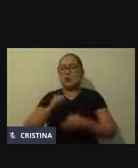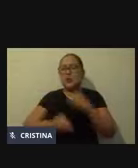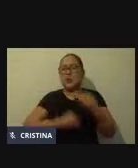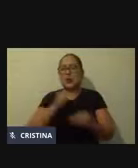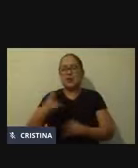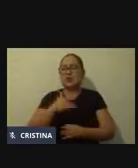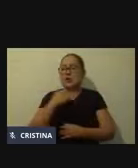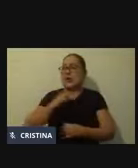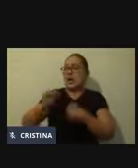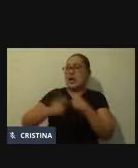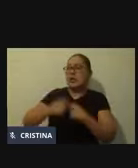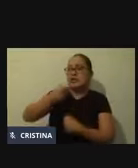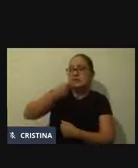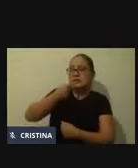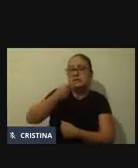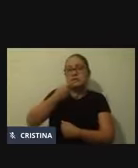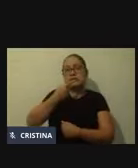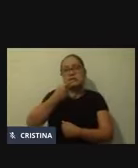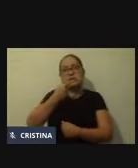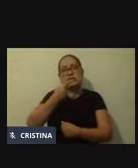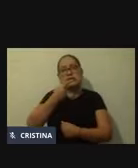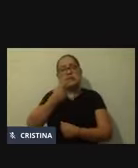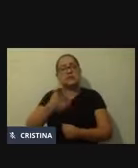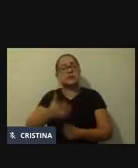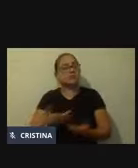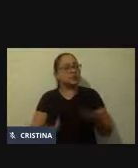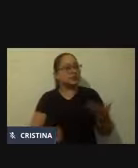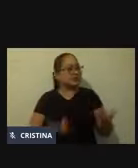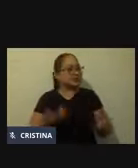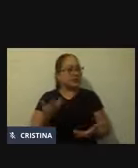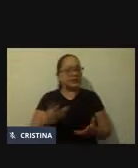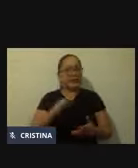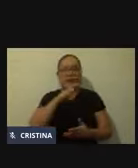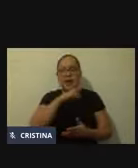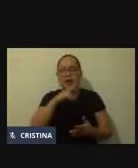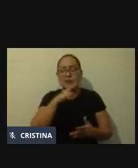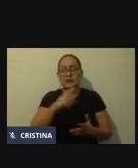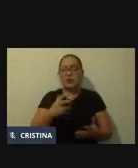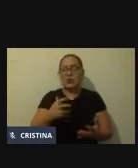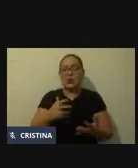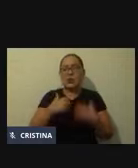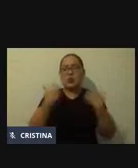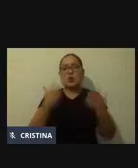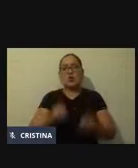cualquier cosa que te dicen, pero eso da la oportunidad de que tú explores a